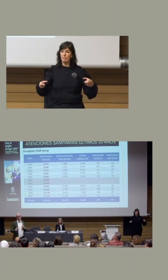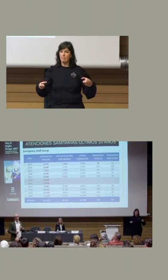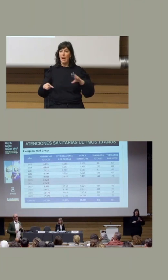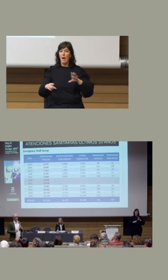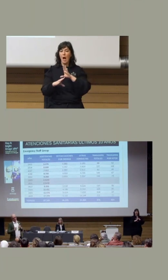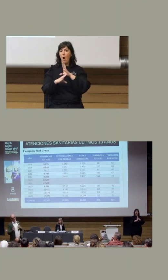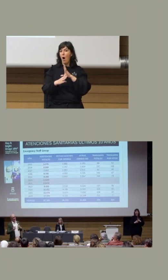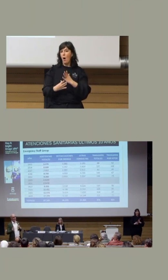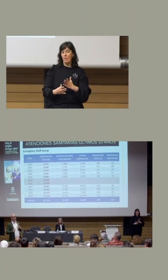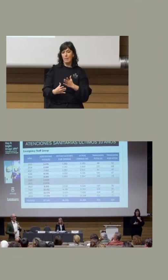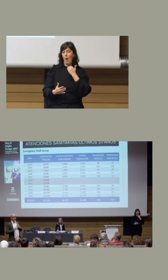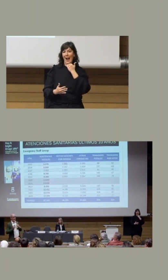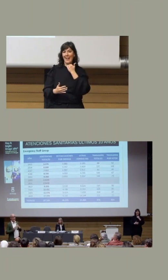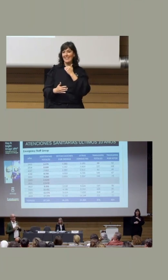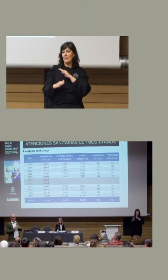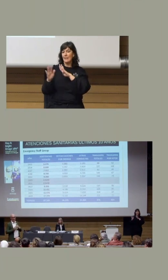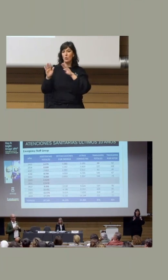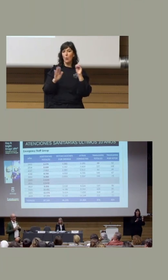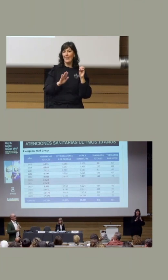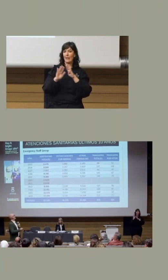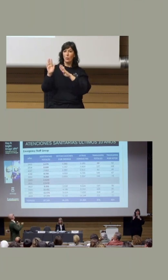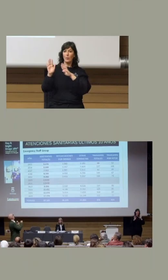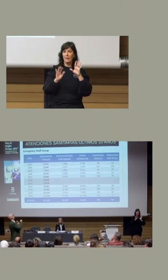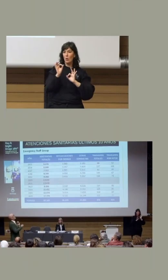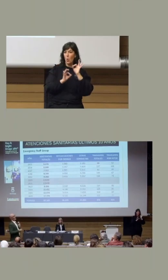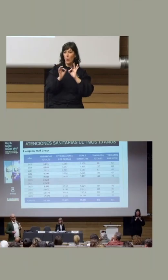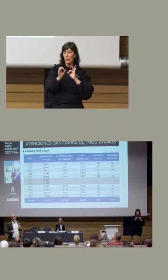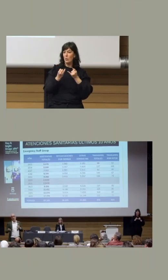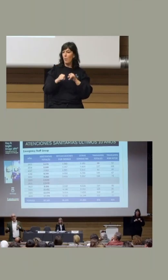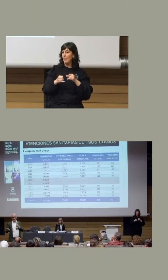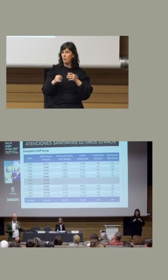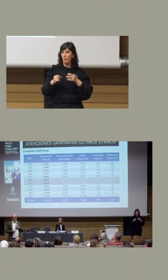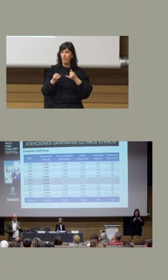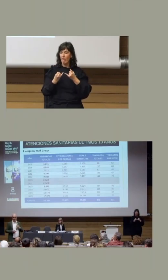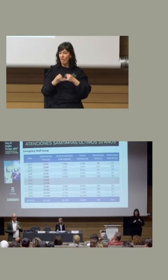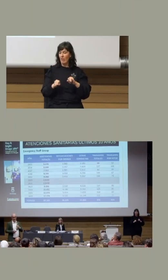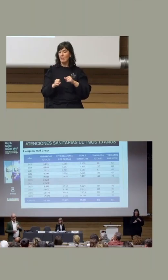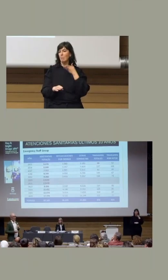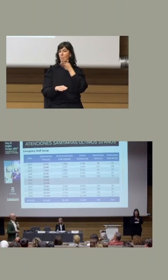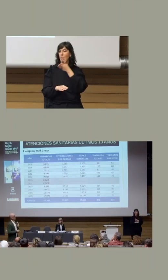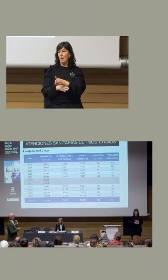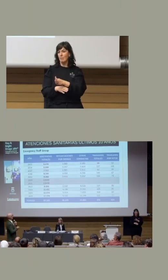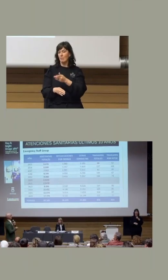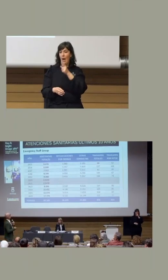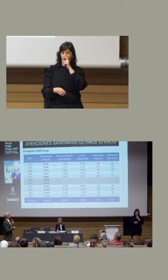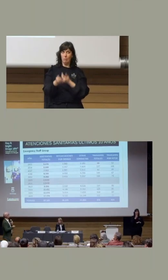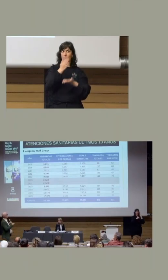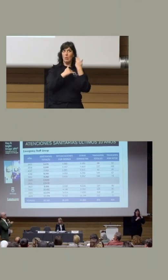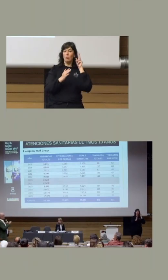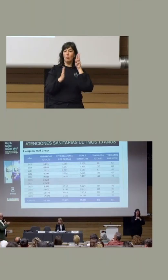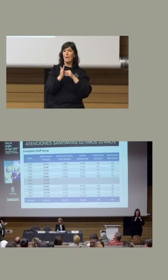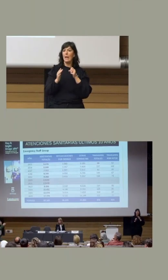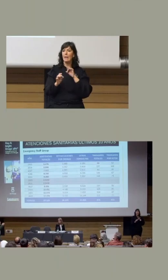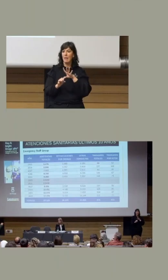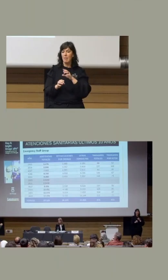90%, 95% de eventos festivos. En el año 2015 estábamos en 3. Pero si vemos una relación, son